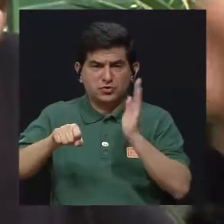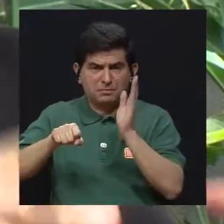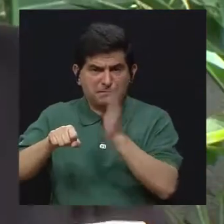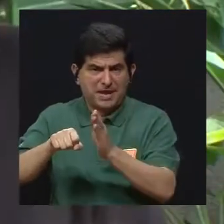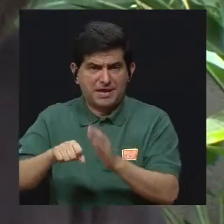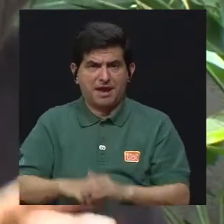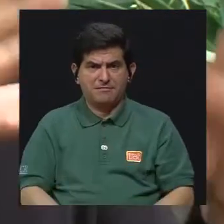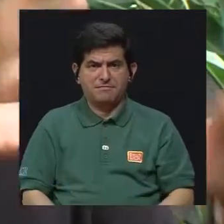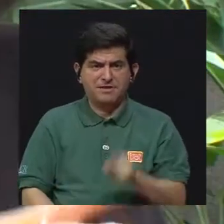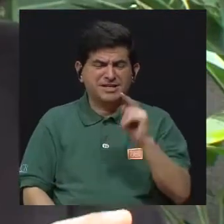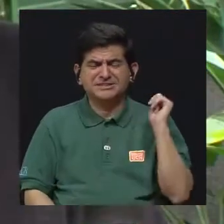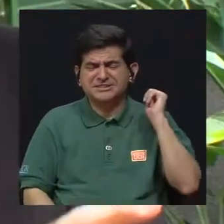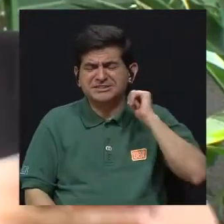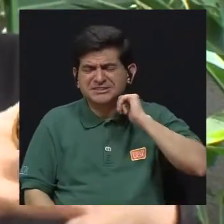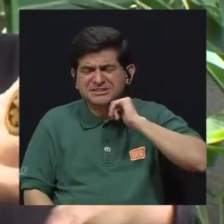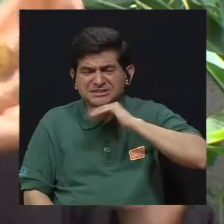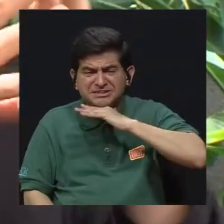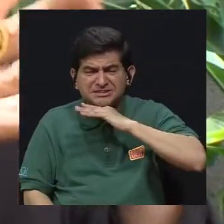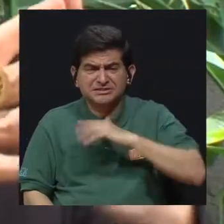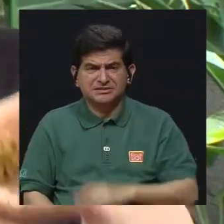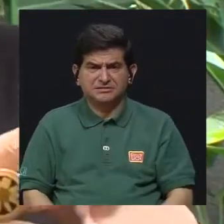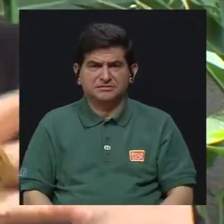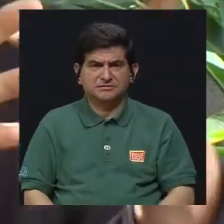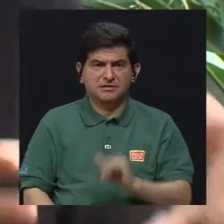está contaminando